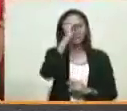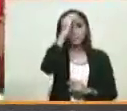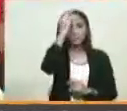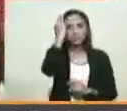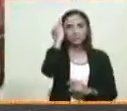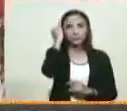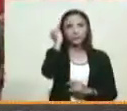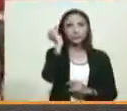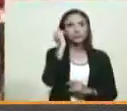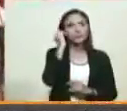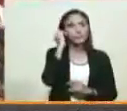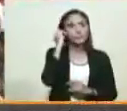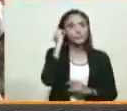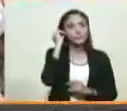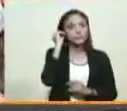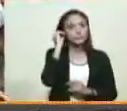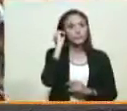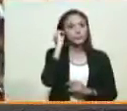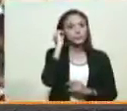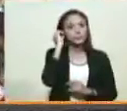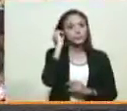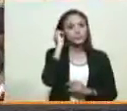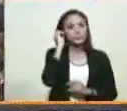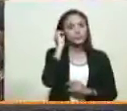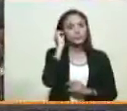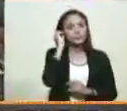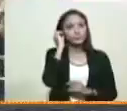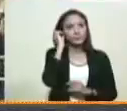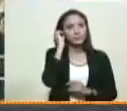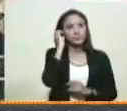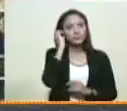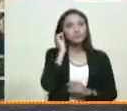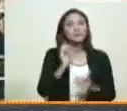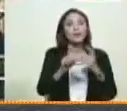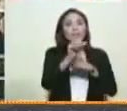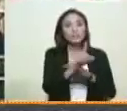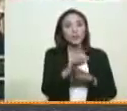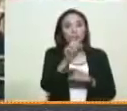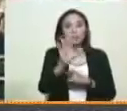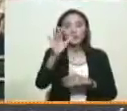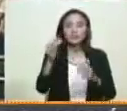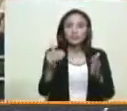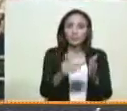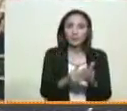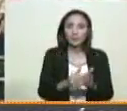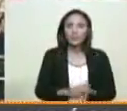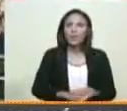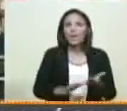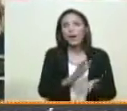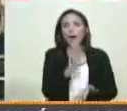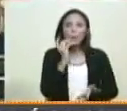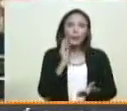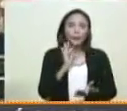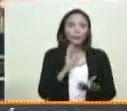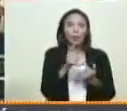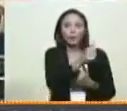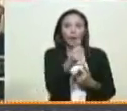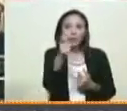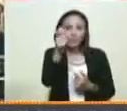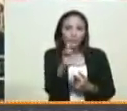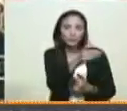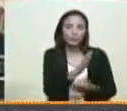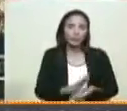El carné del PSUV, 115.000. Si cada carnetizado del